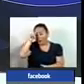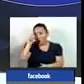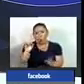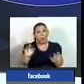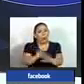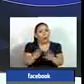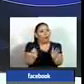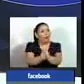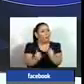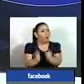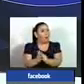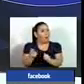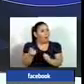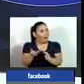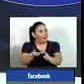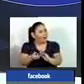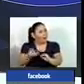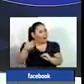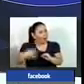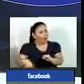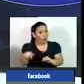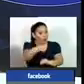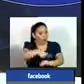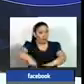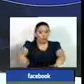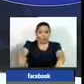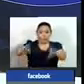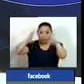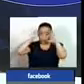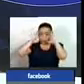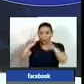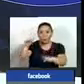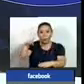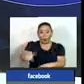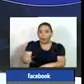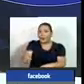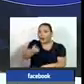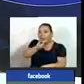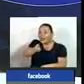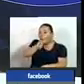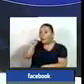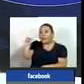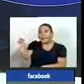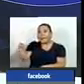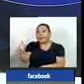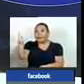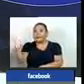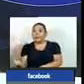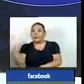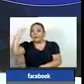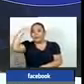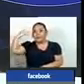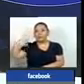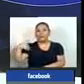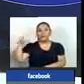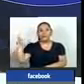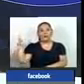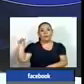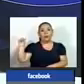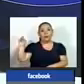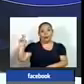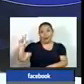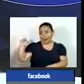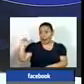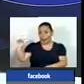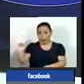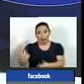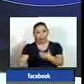afectar su economía. Y presten mucha atención porque ahora vamos a establecer enlace con Carla Goches quien nos va a